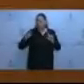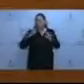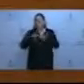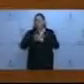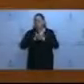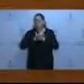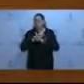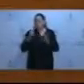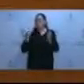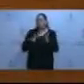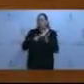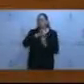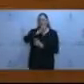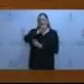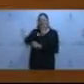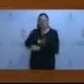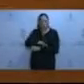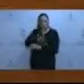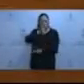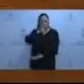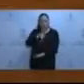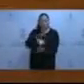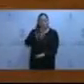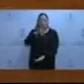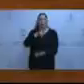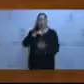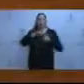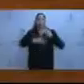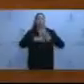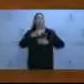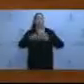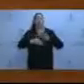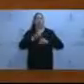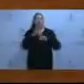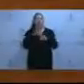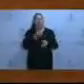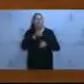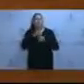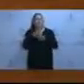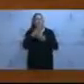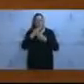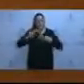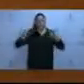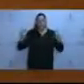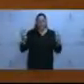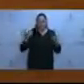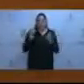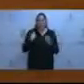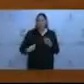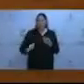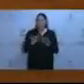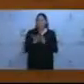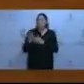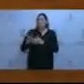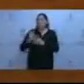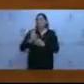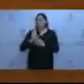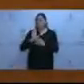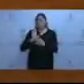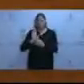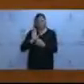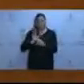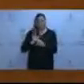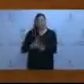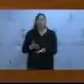2014 se hace un proceso de información pública. Y sobre aquella propuesta concreta, señora consejera, se solicitó incluso